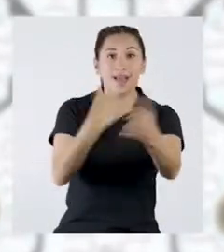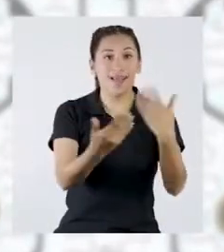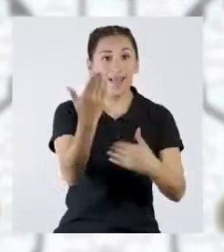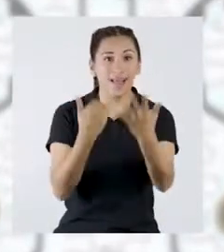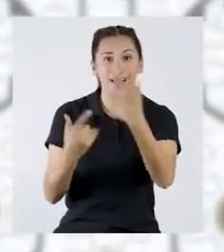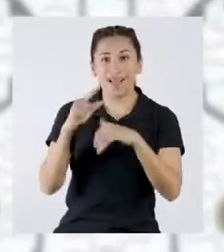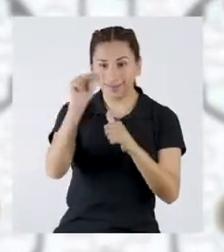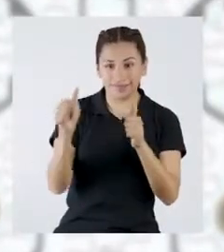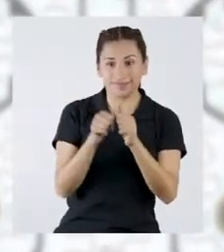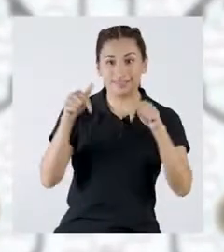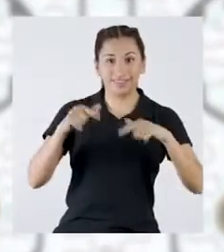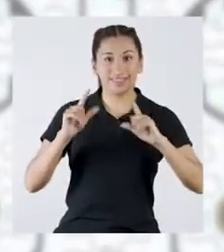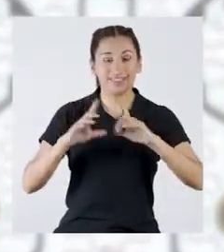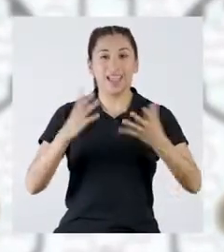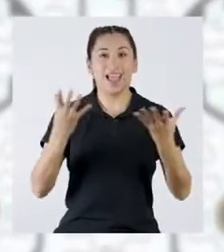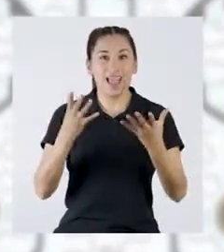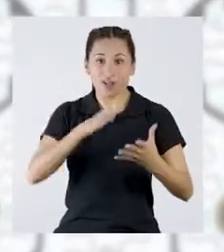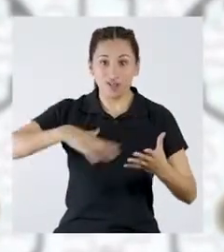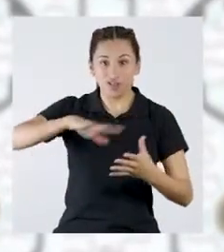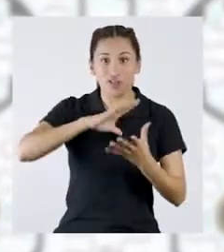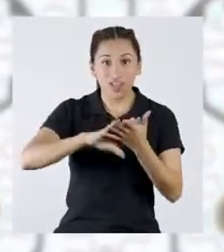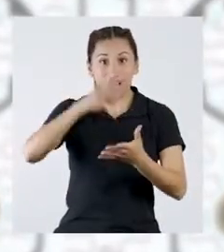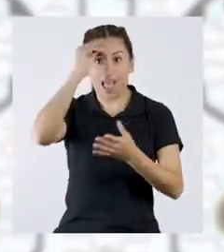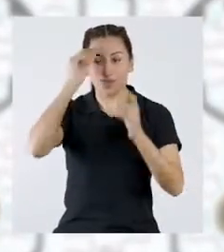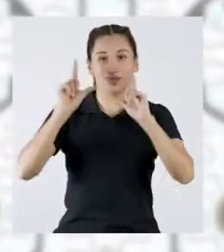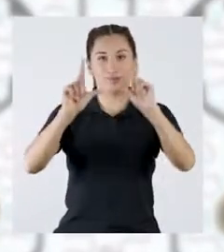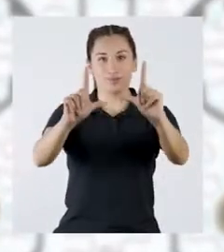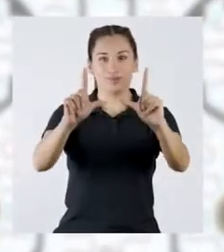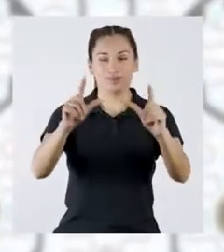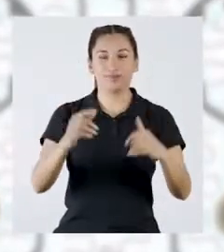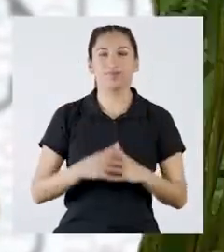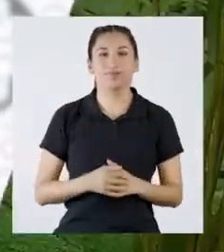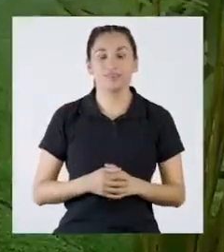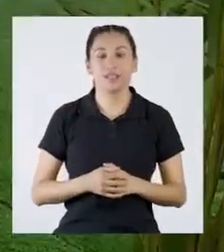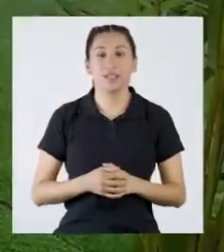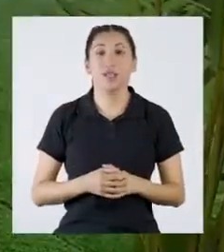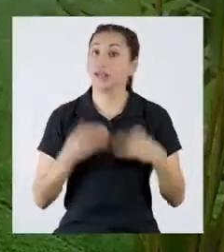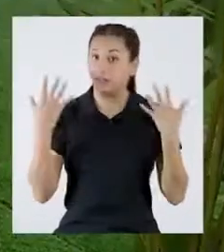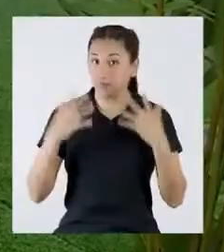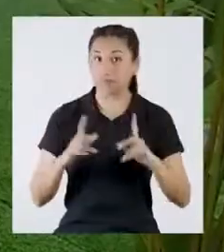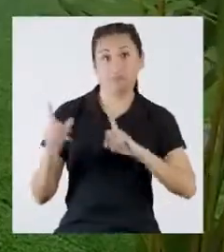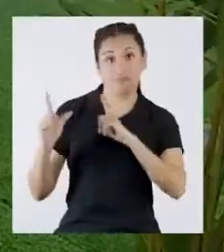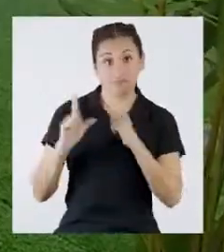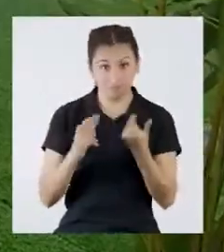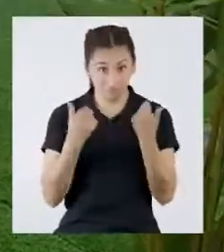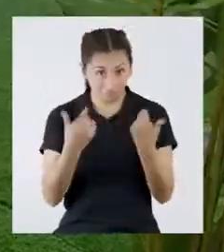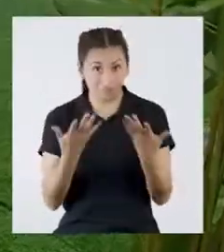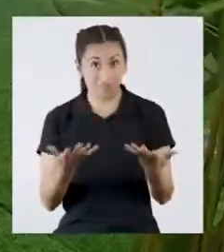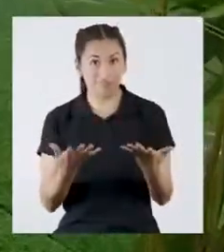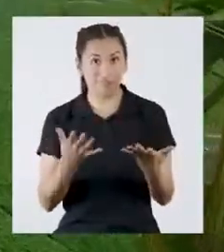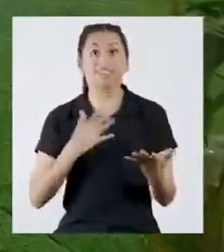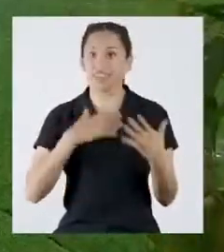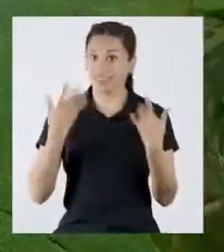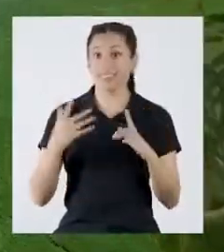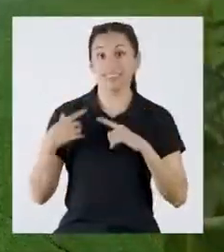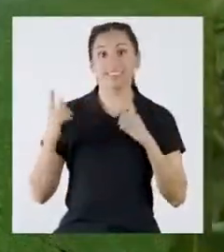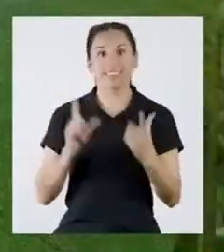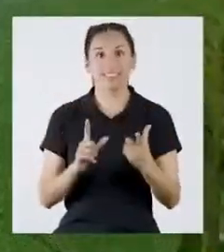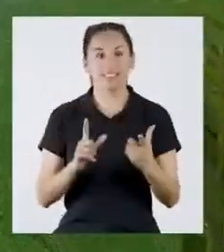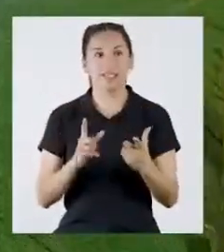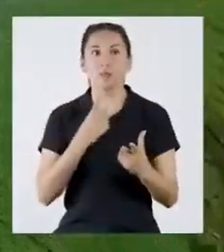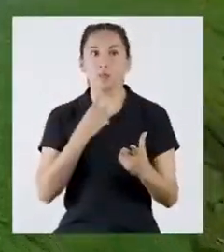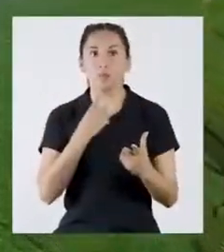las personas que vivan en casa para aprender cosas nuevas junto a ustedes. Muy bien, ¿estamos listas y listos? Y yo estoy